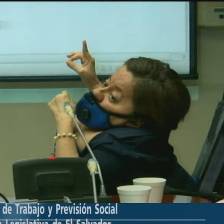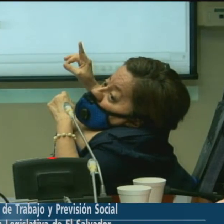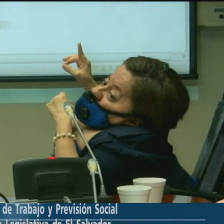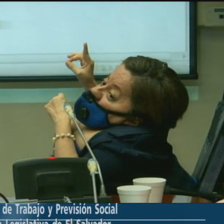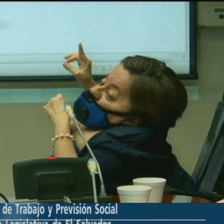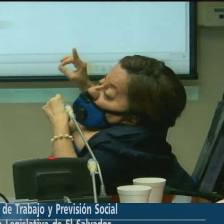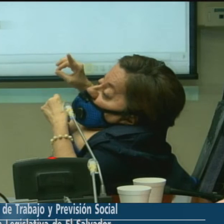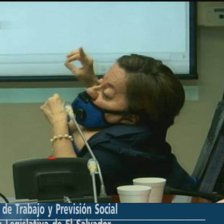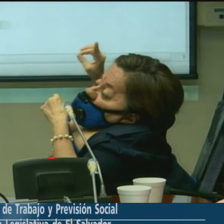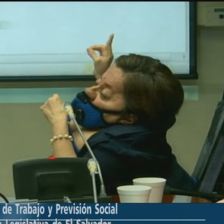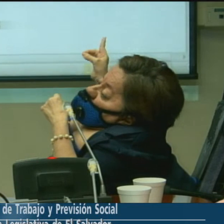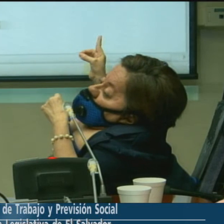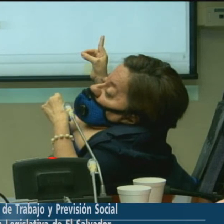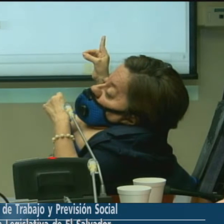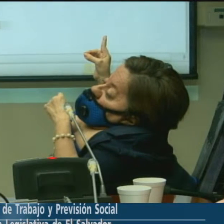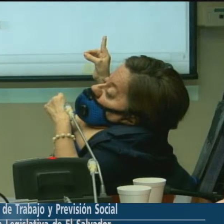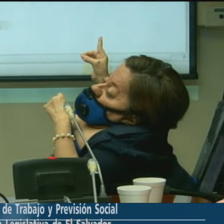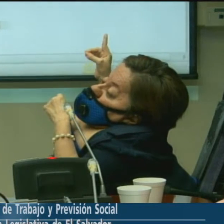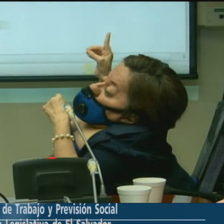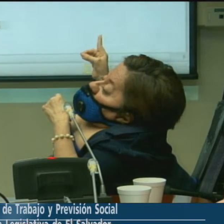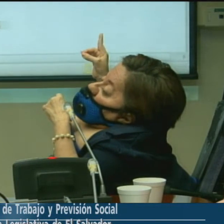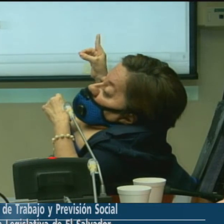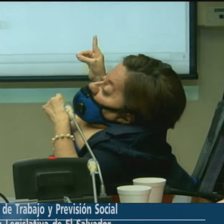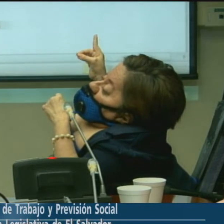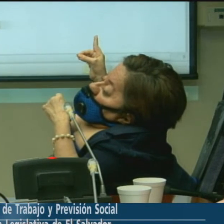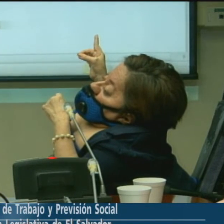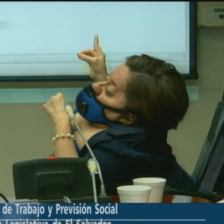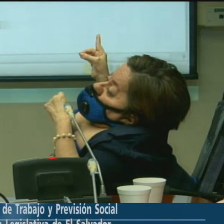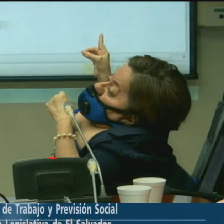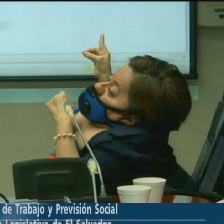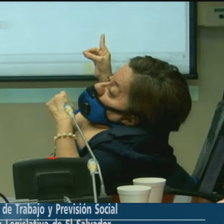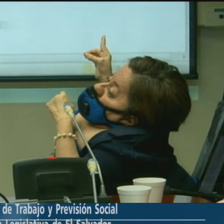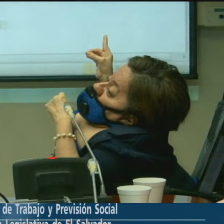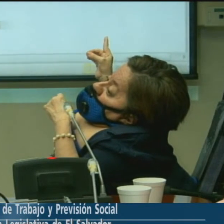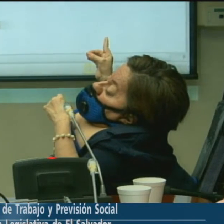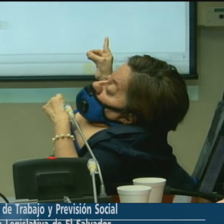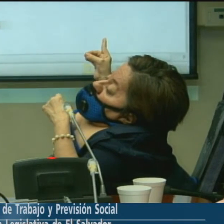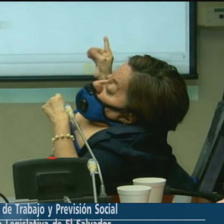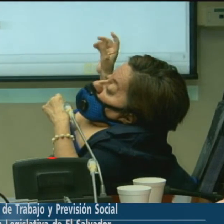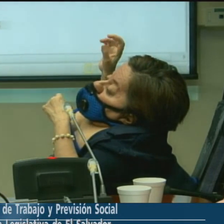aclaración que la palabra trabajo no se casa con lo